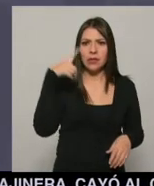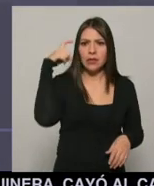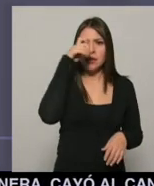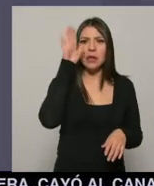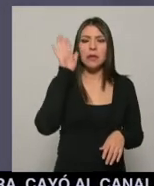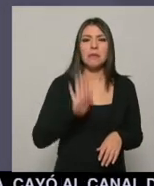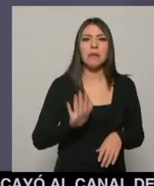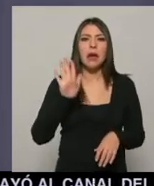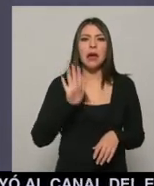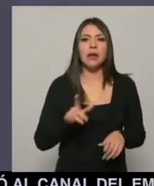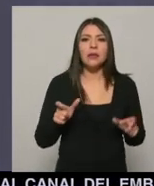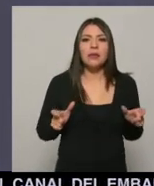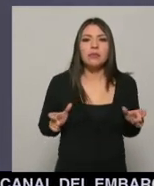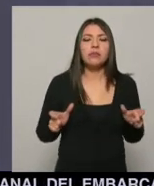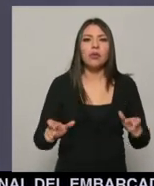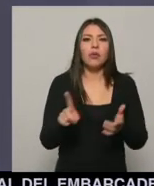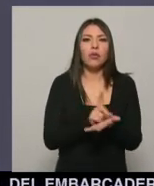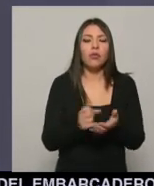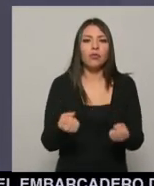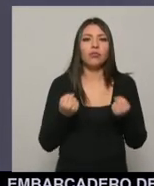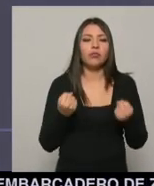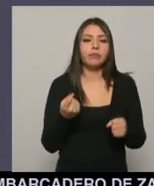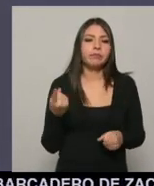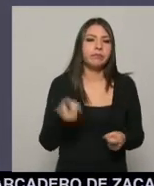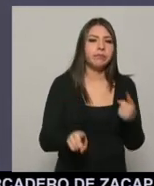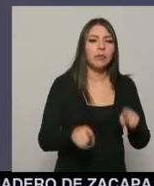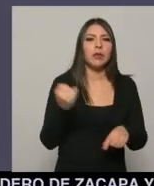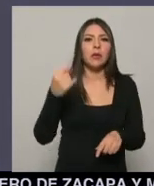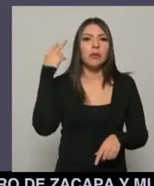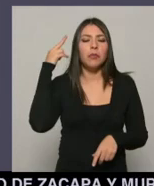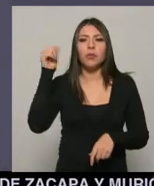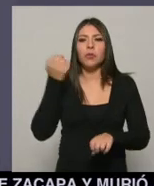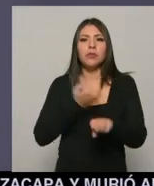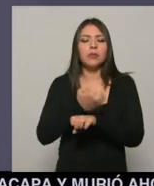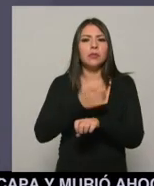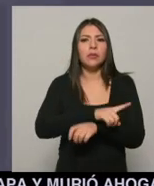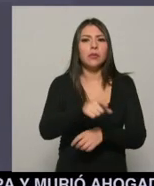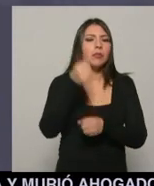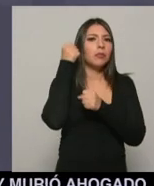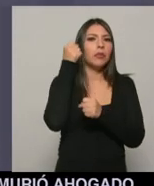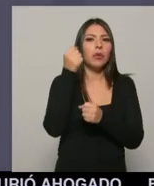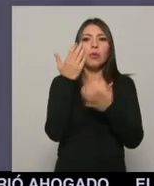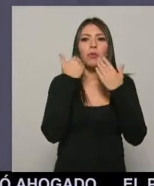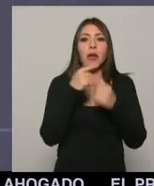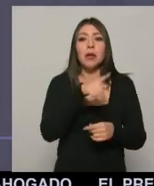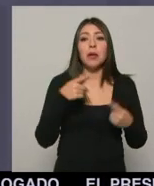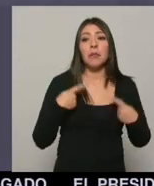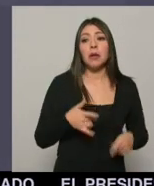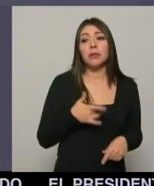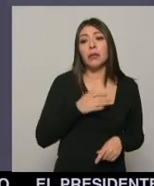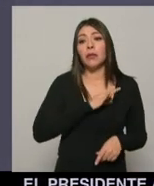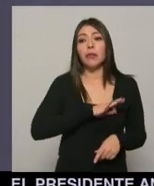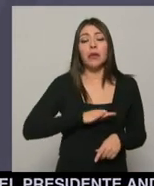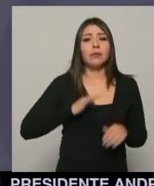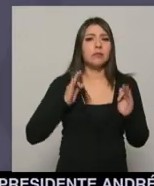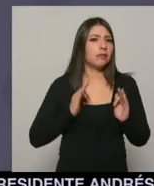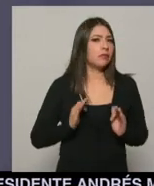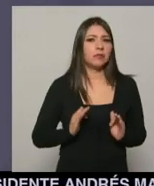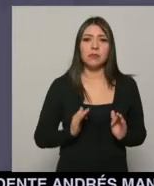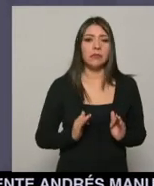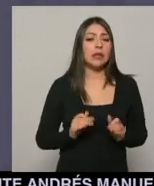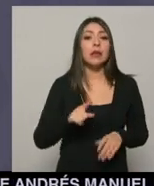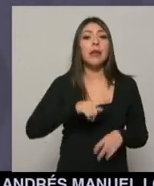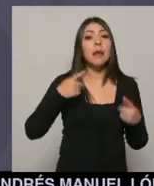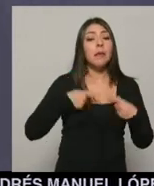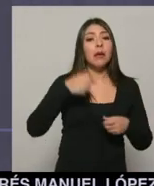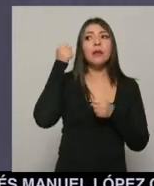es un narcoestado, igual que Veracruz, que otros estados. Y en Coatzacoalcos o en Minatitlán no hay manifestaciones, sino eso no quiere decir que la gente esté feliz y tranquila, que no haya manifestaciones